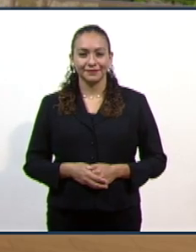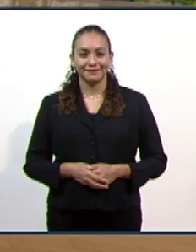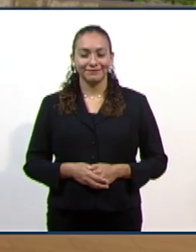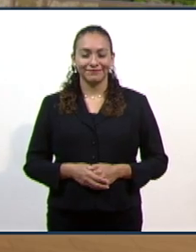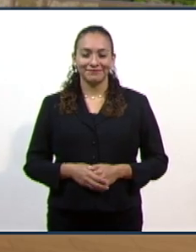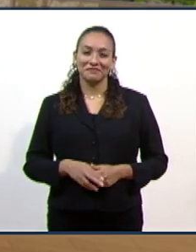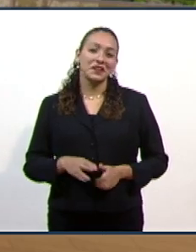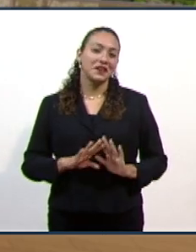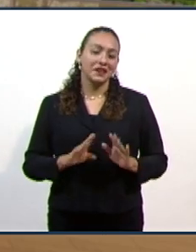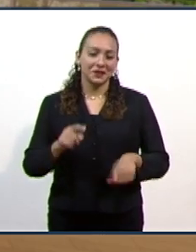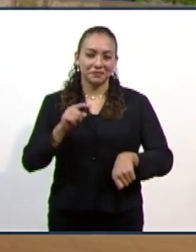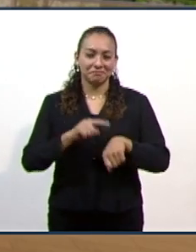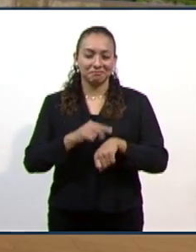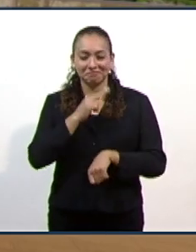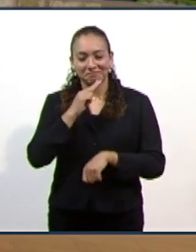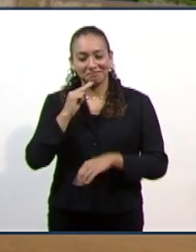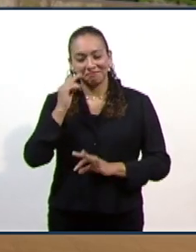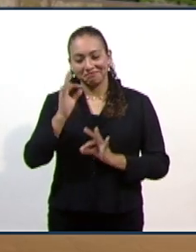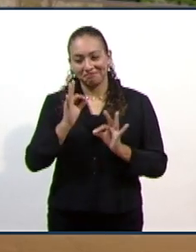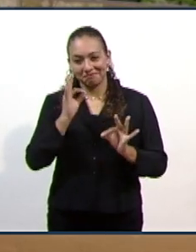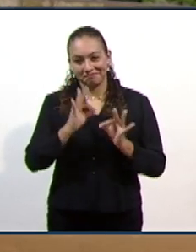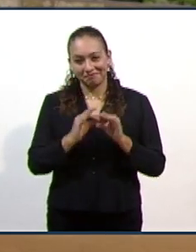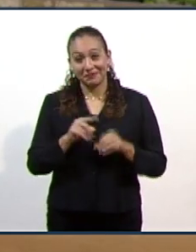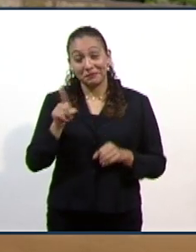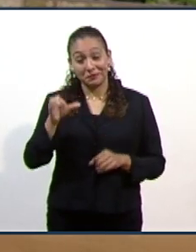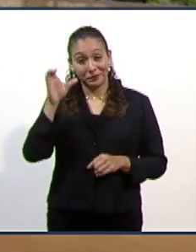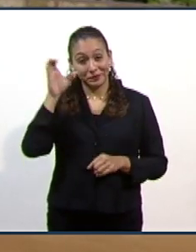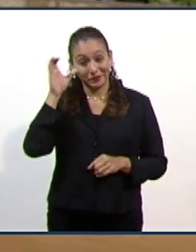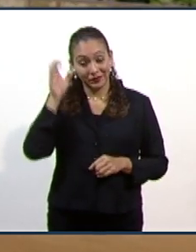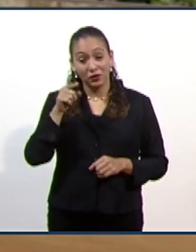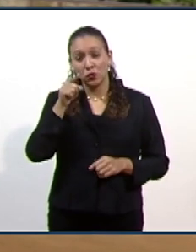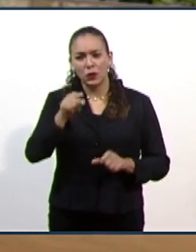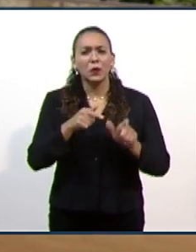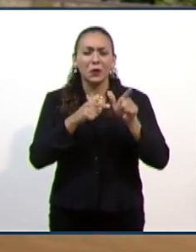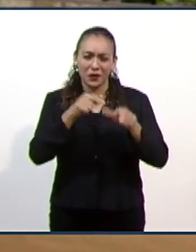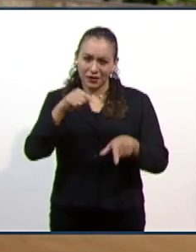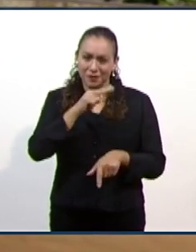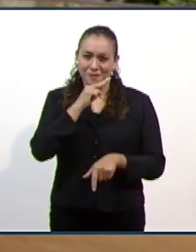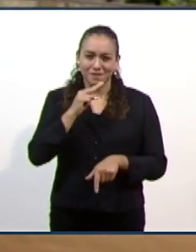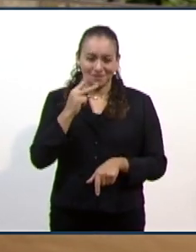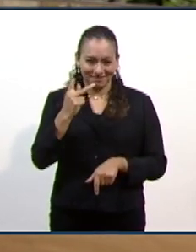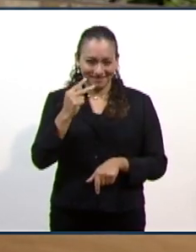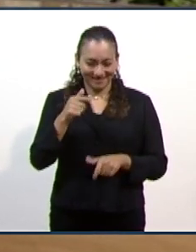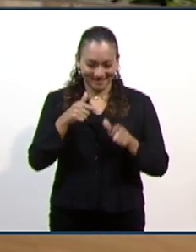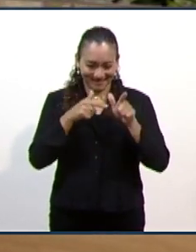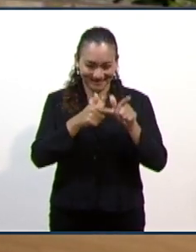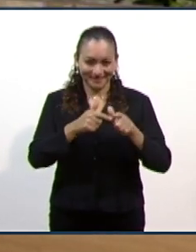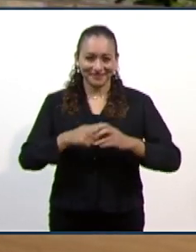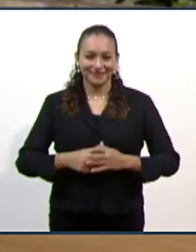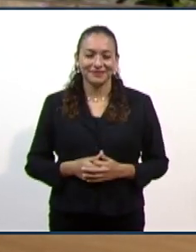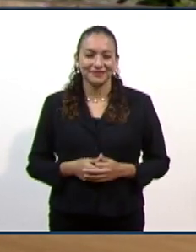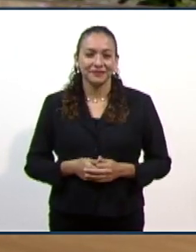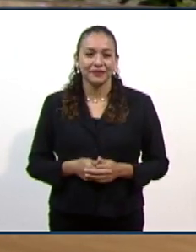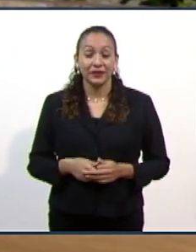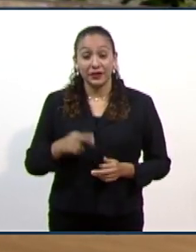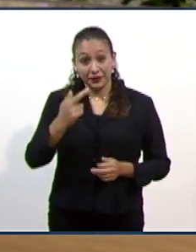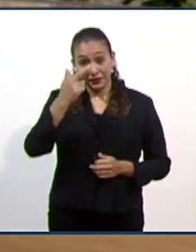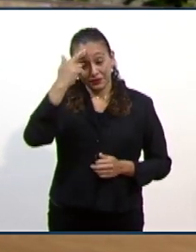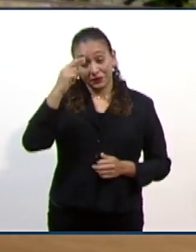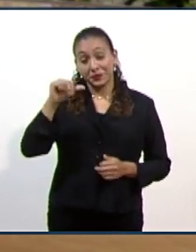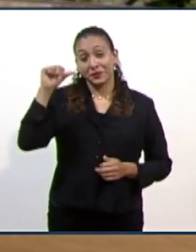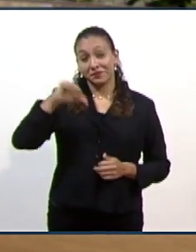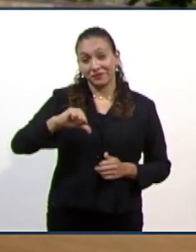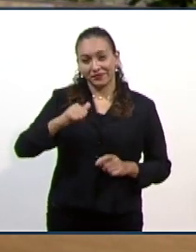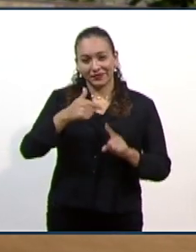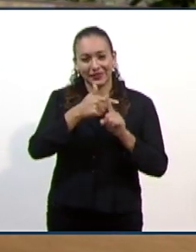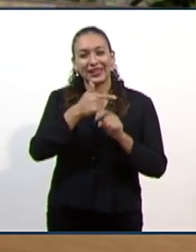Llegamos al final de este corte informativo. Soy Citlali Pérez. Manténgase en la señal del canal del Poder Judicial de la Federación. Lo invito a